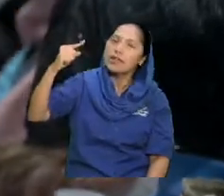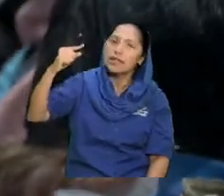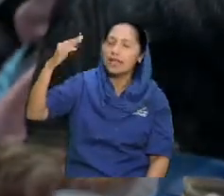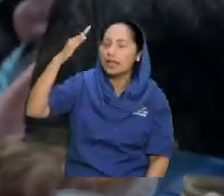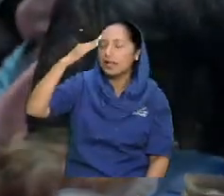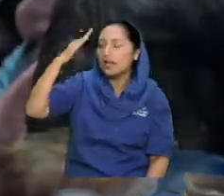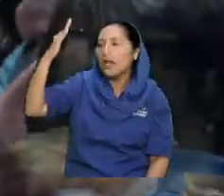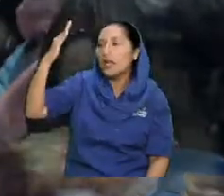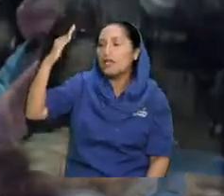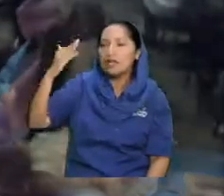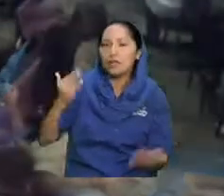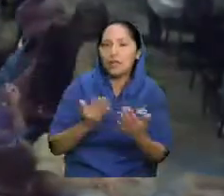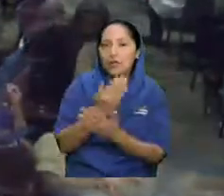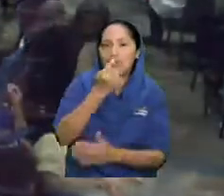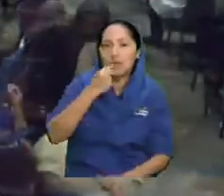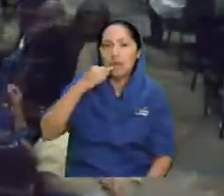sangre.